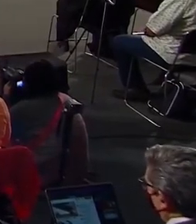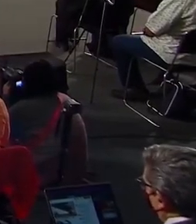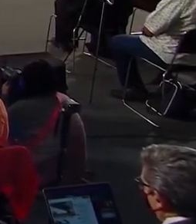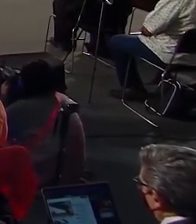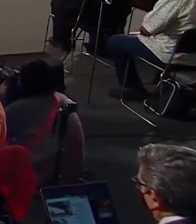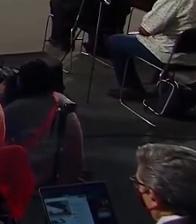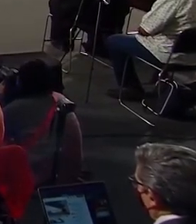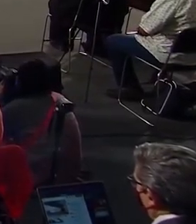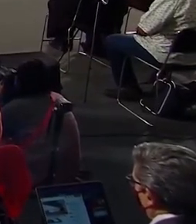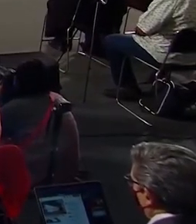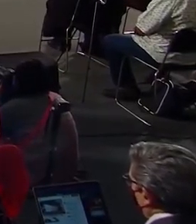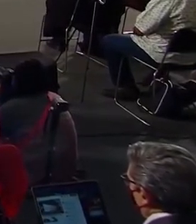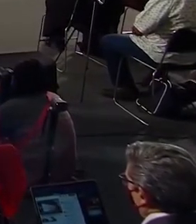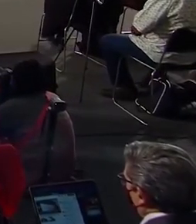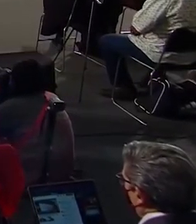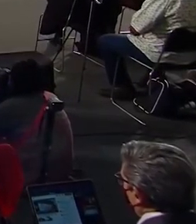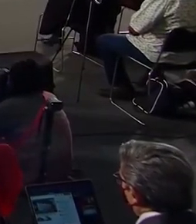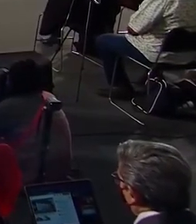del paraíso